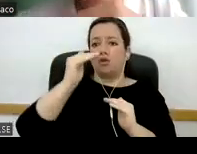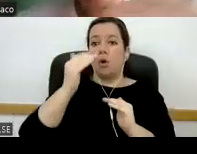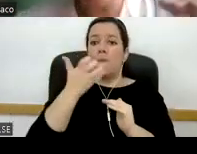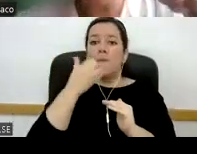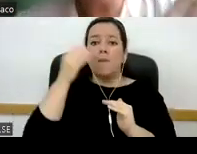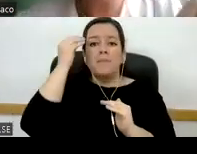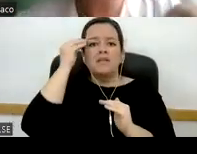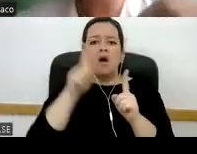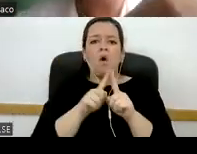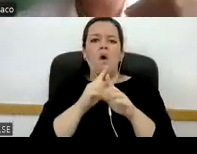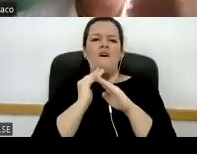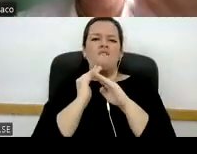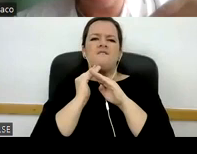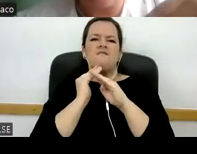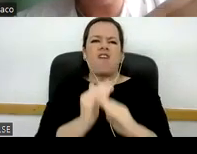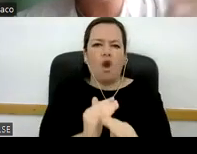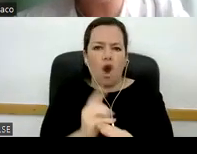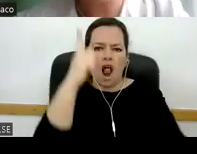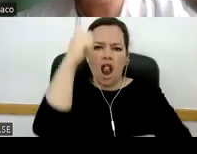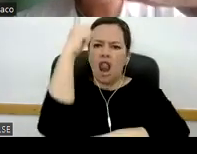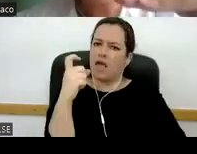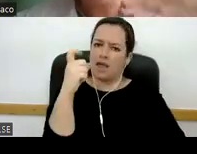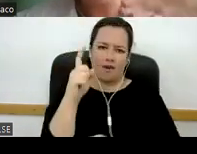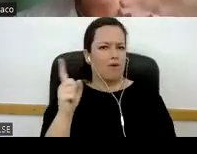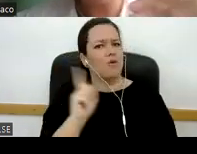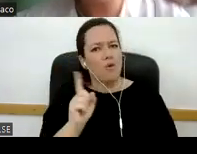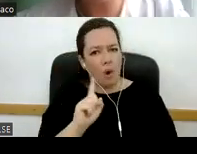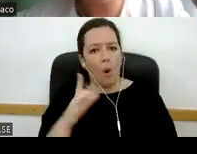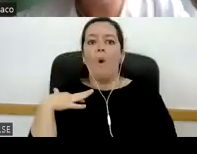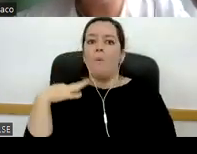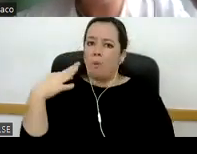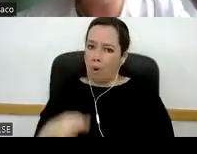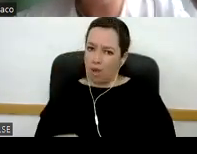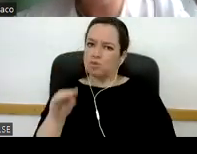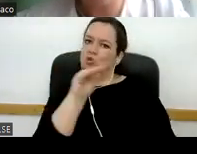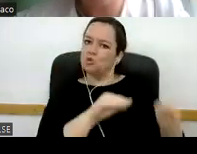sea inamovible. Sobre ese riesgo cardiovascular podemos actuar